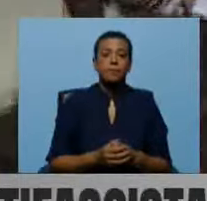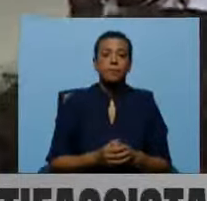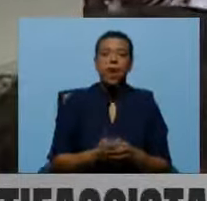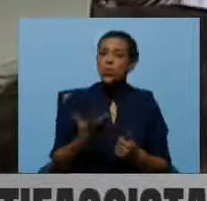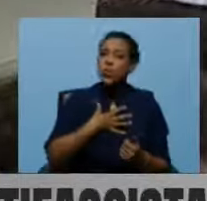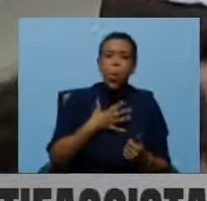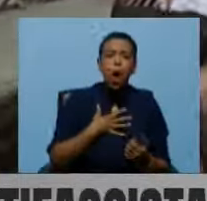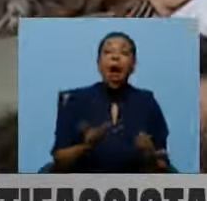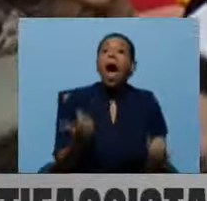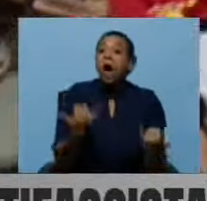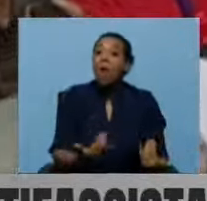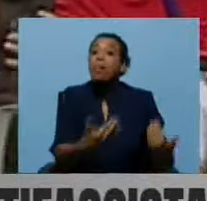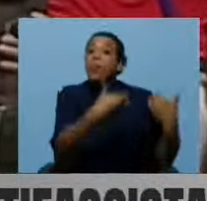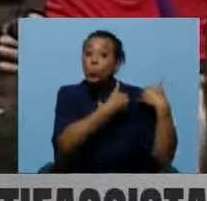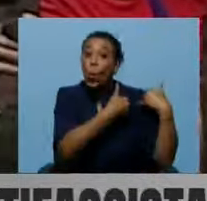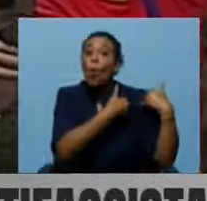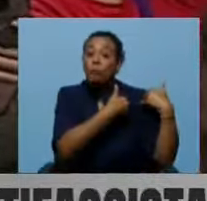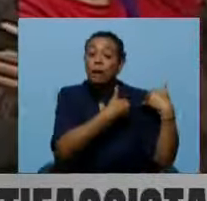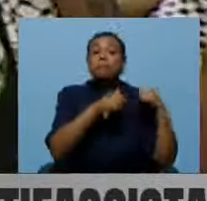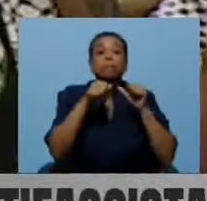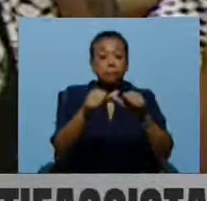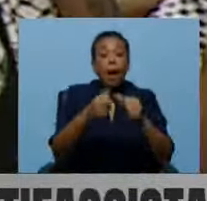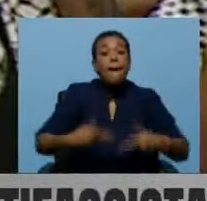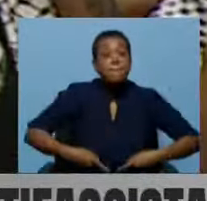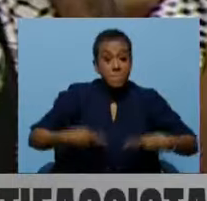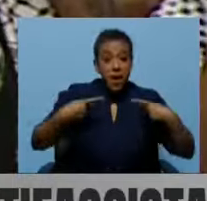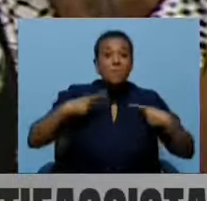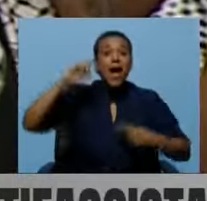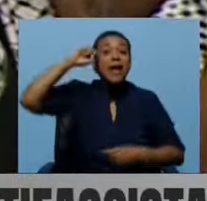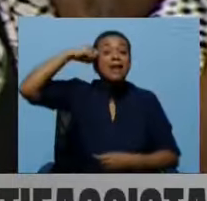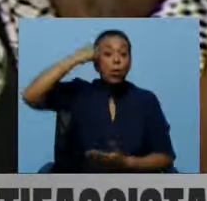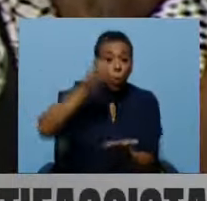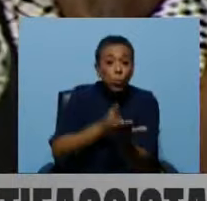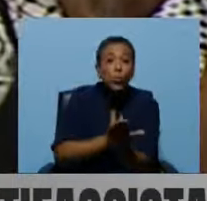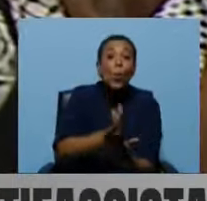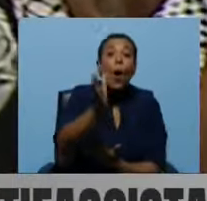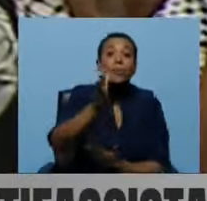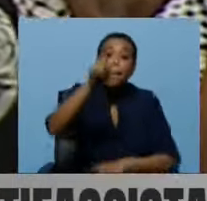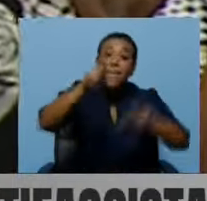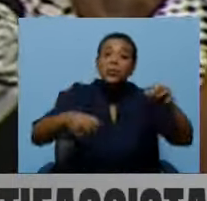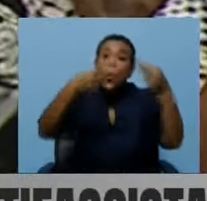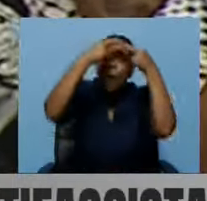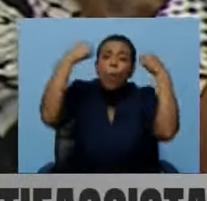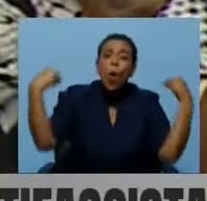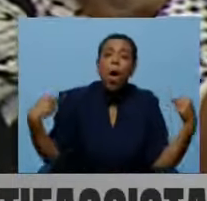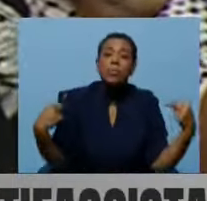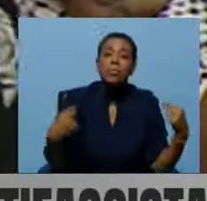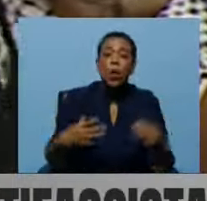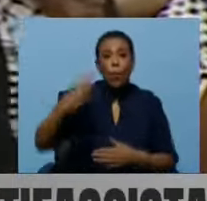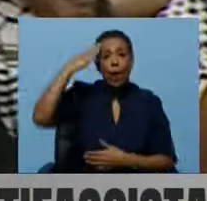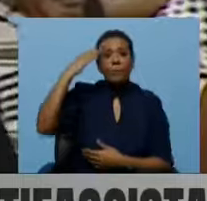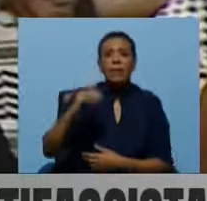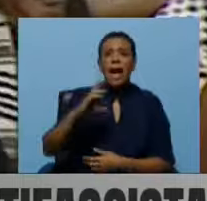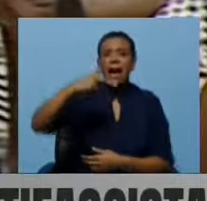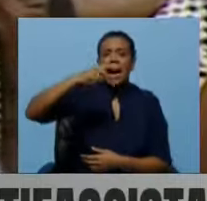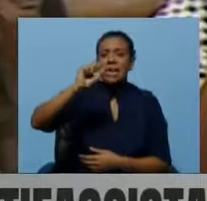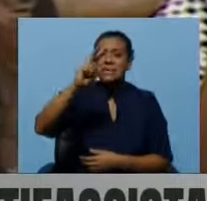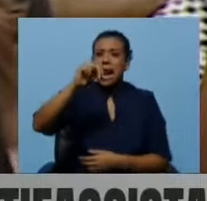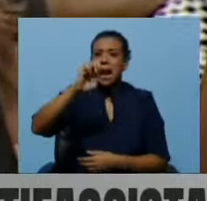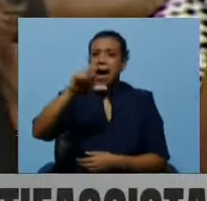Nuestra responsabilidad a mantener vivo el camino de los mártires como el general Qasem